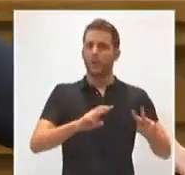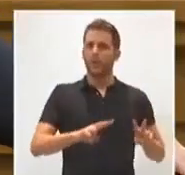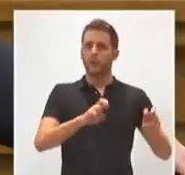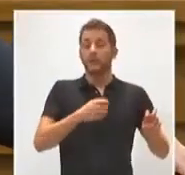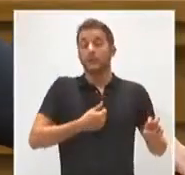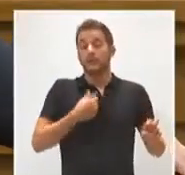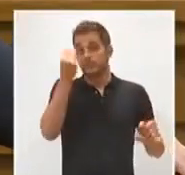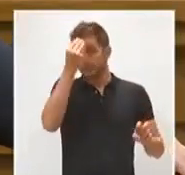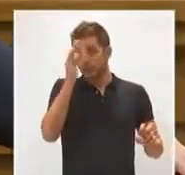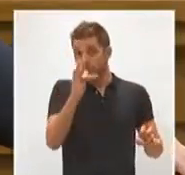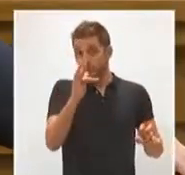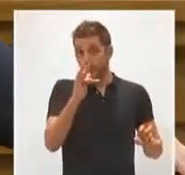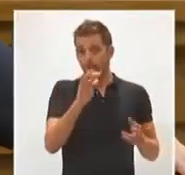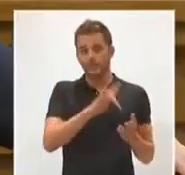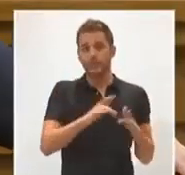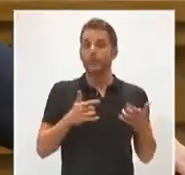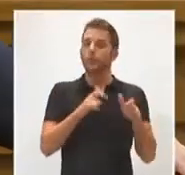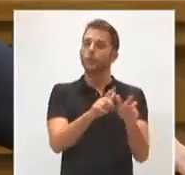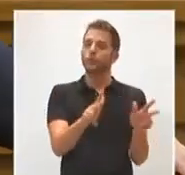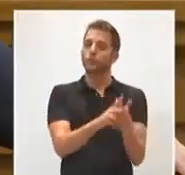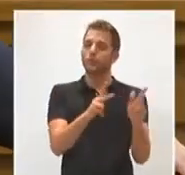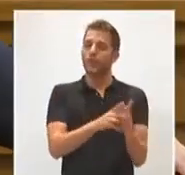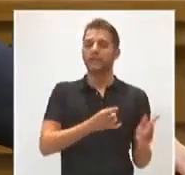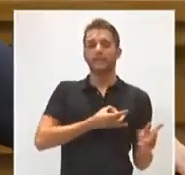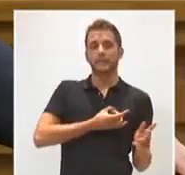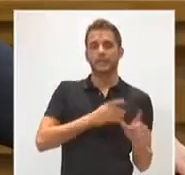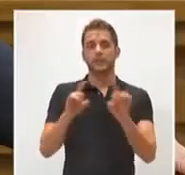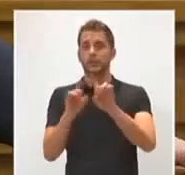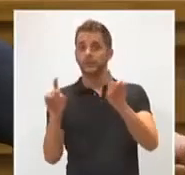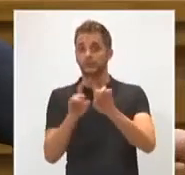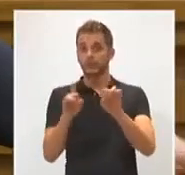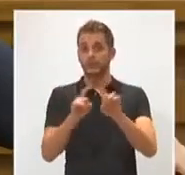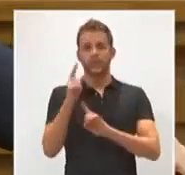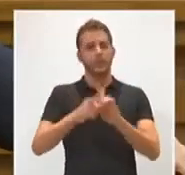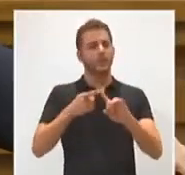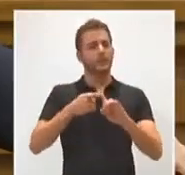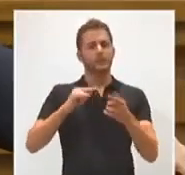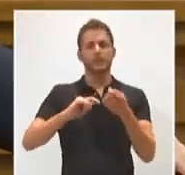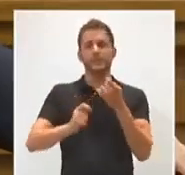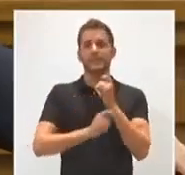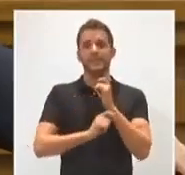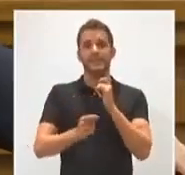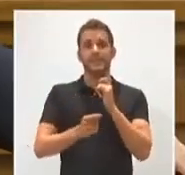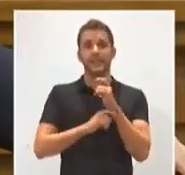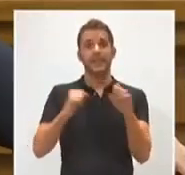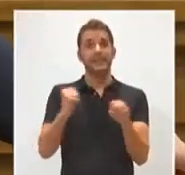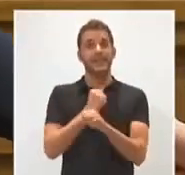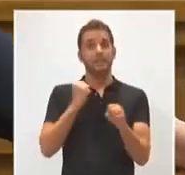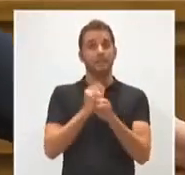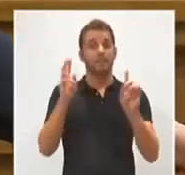en esto con los agentes sociales en sindicatos empresarios en la nueva estrategia de prevención de riesgos laborales